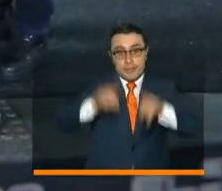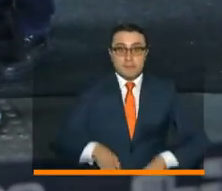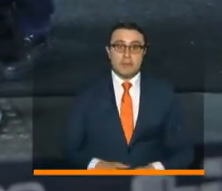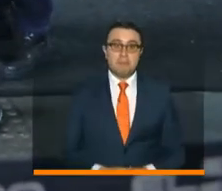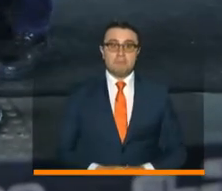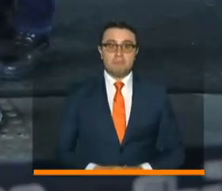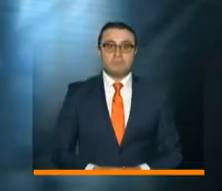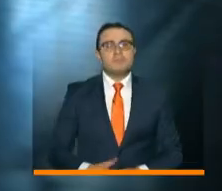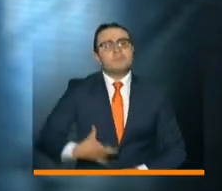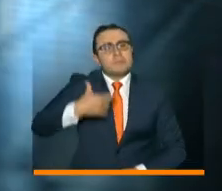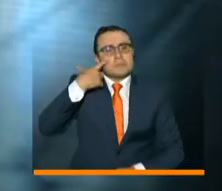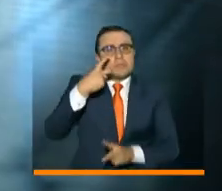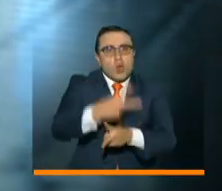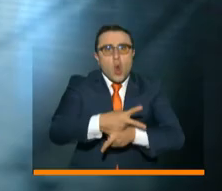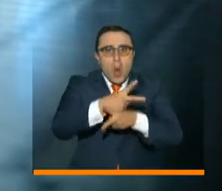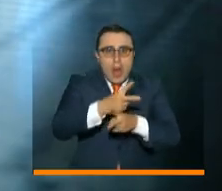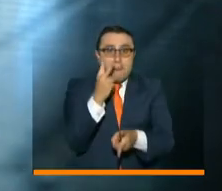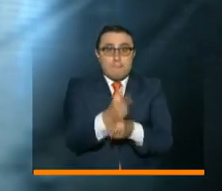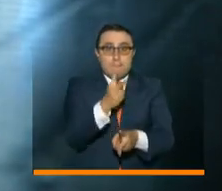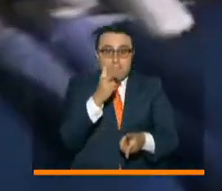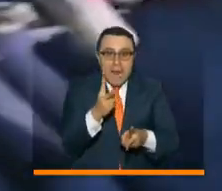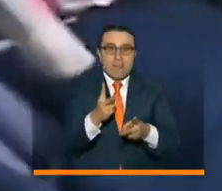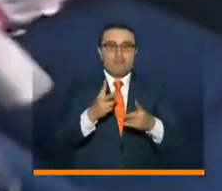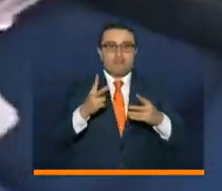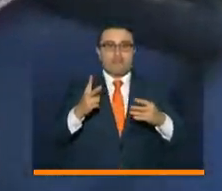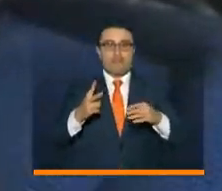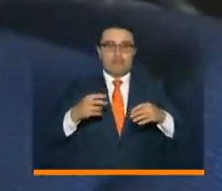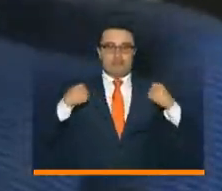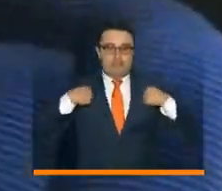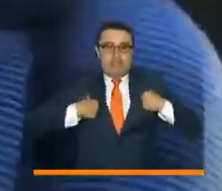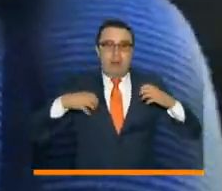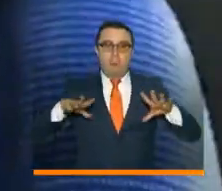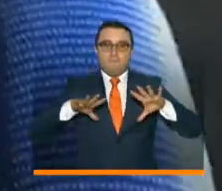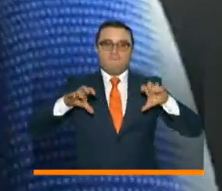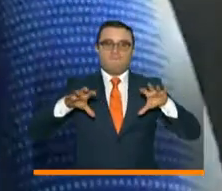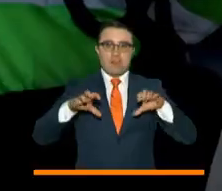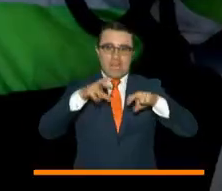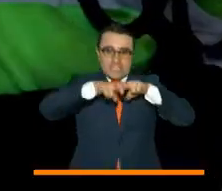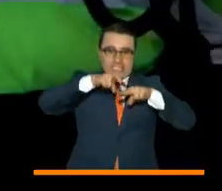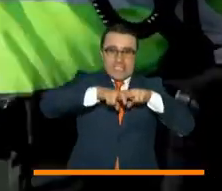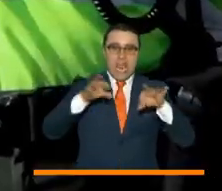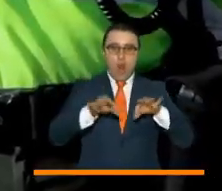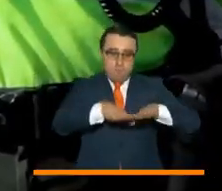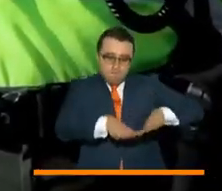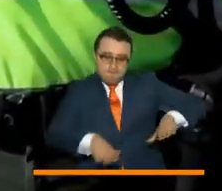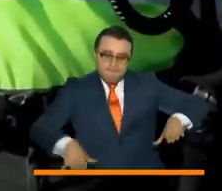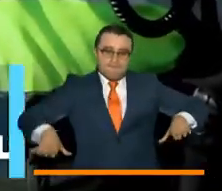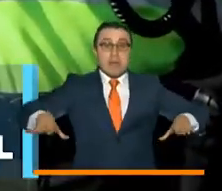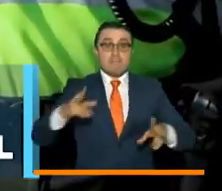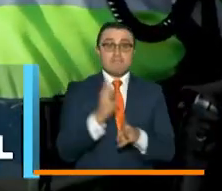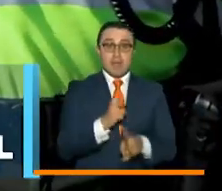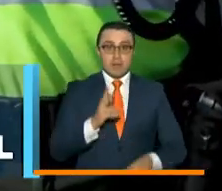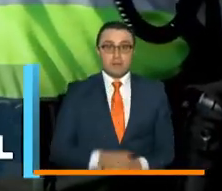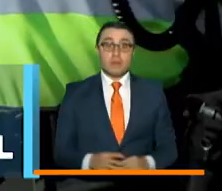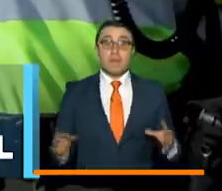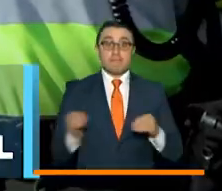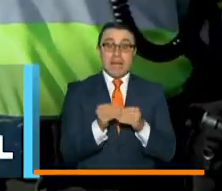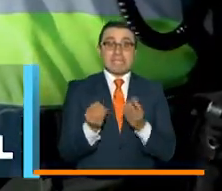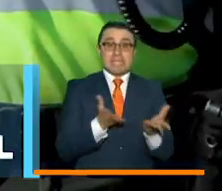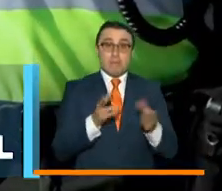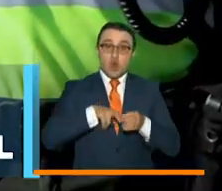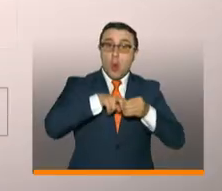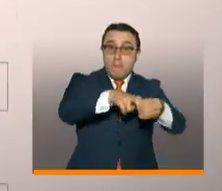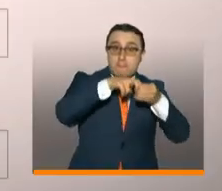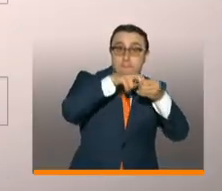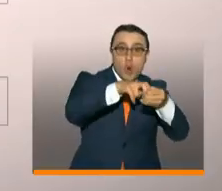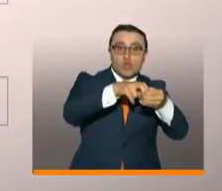los elementos susceptibles de contaminación como forros de silla, acolchados y alfombras. Si se moviliza por servicio de transporte